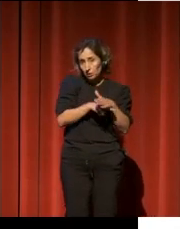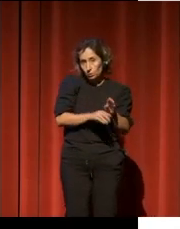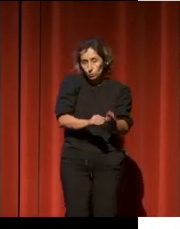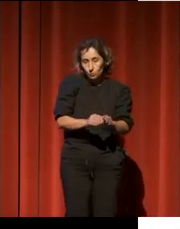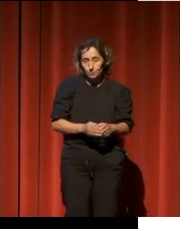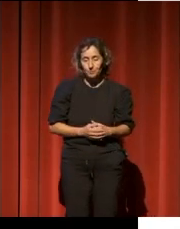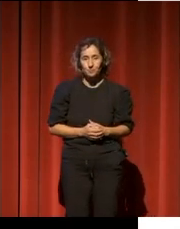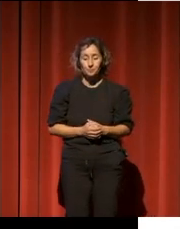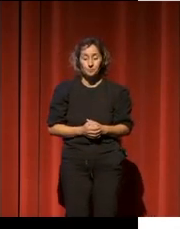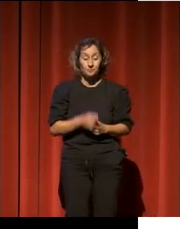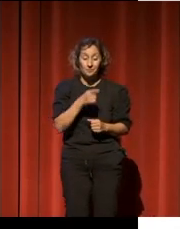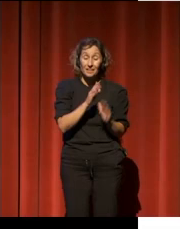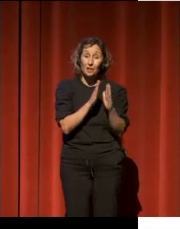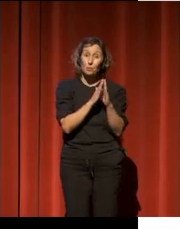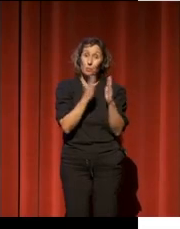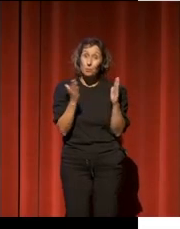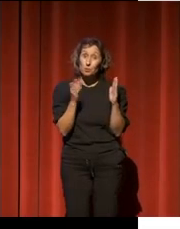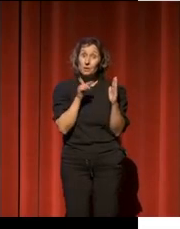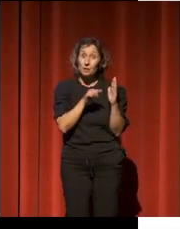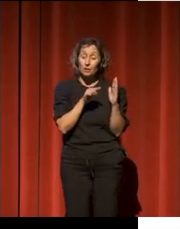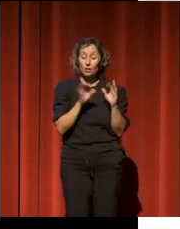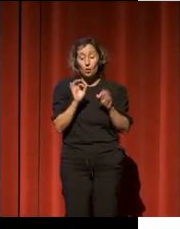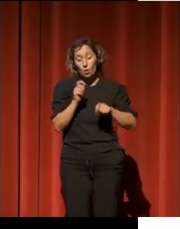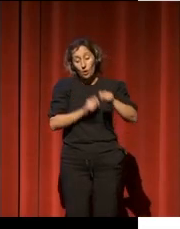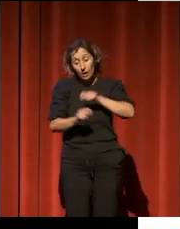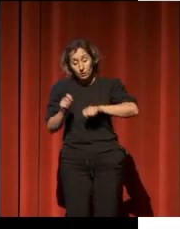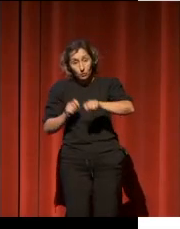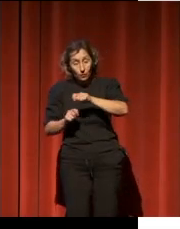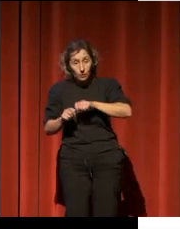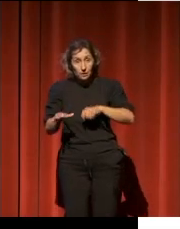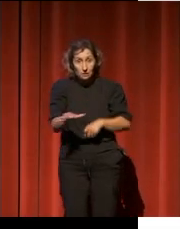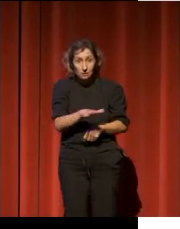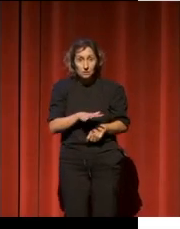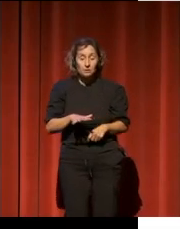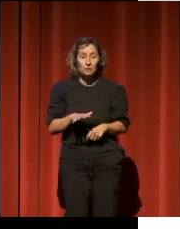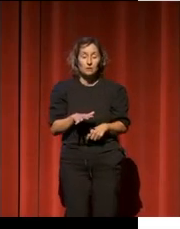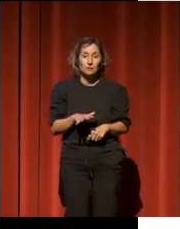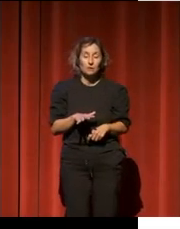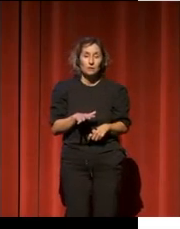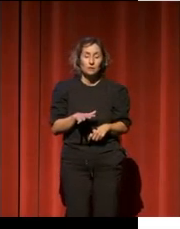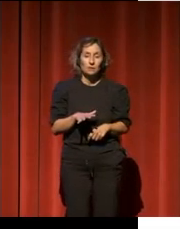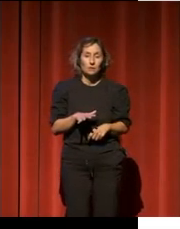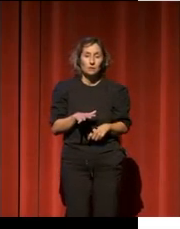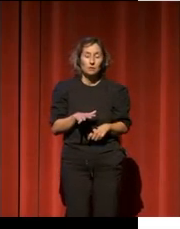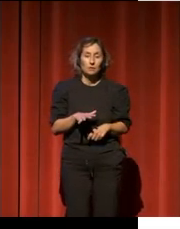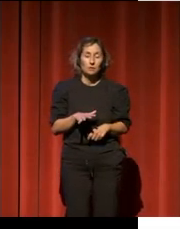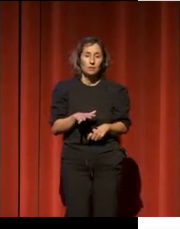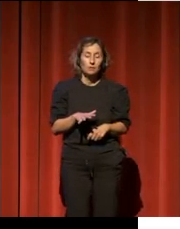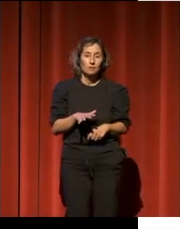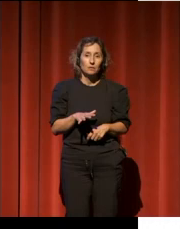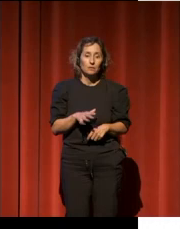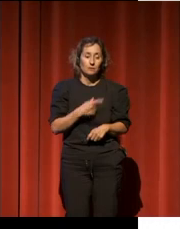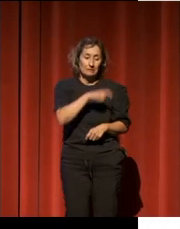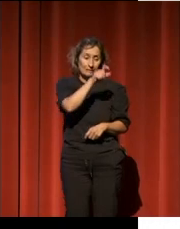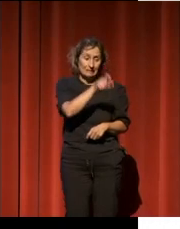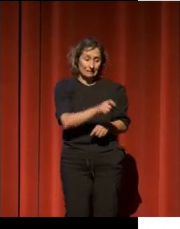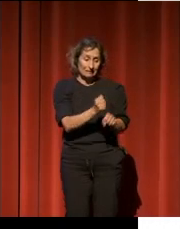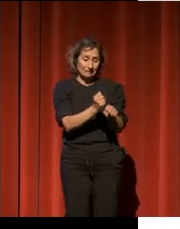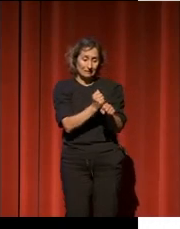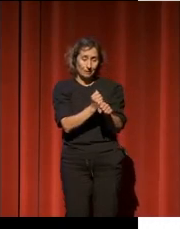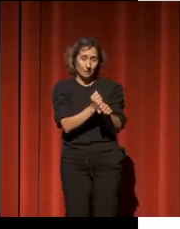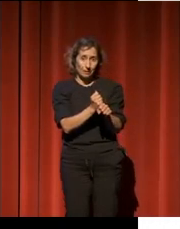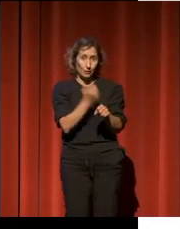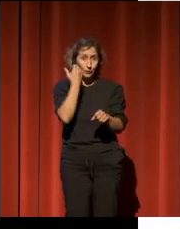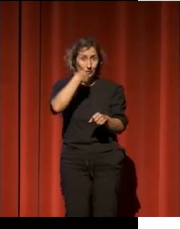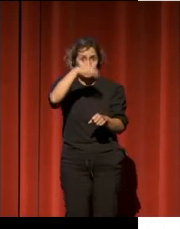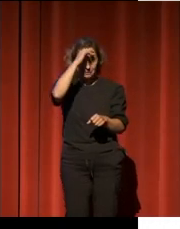la la biblioteca o las asociaciones e remuneran a la persona trabajadora que habría el